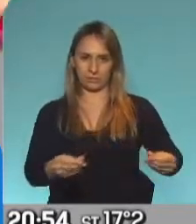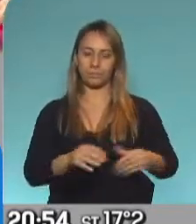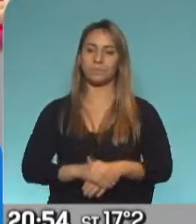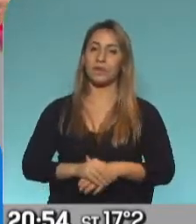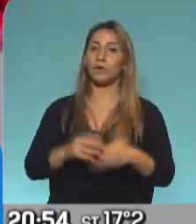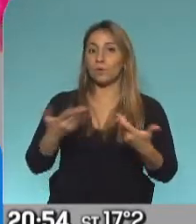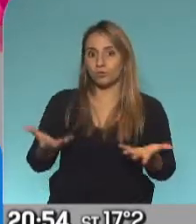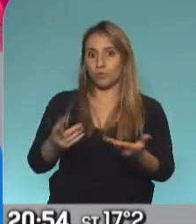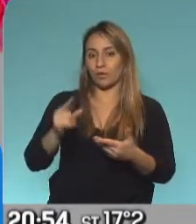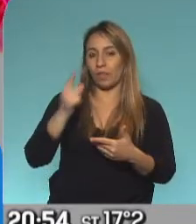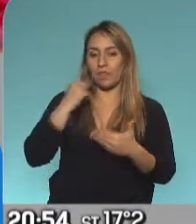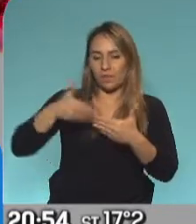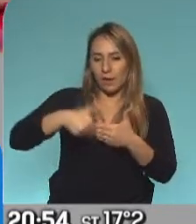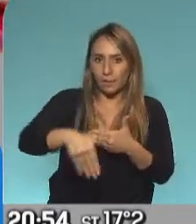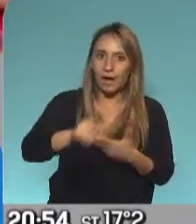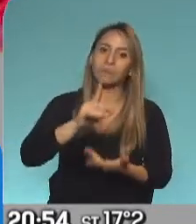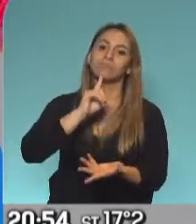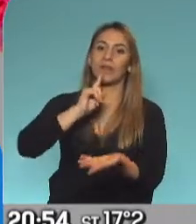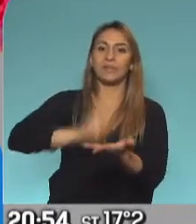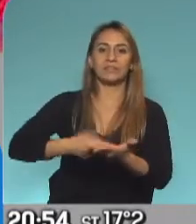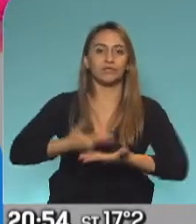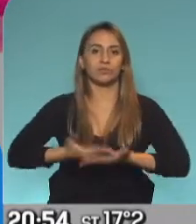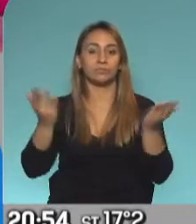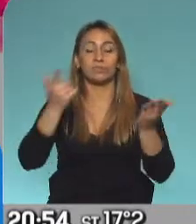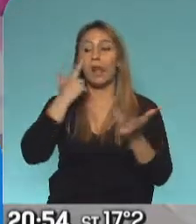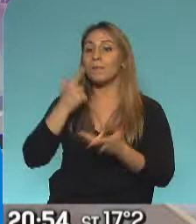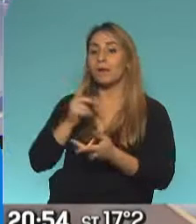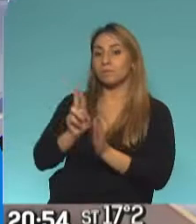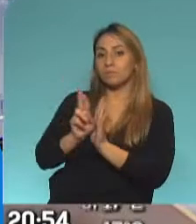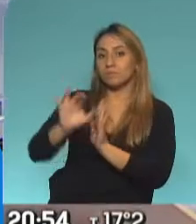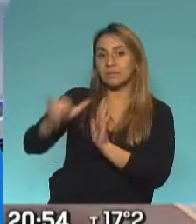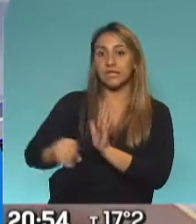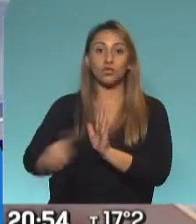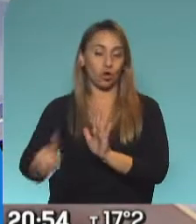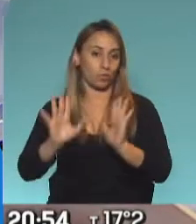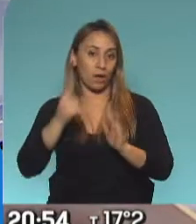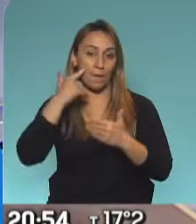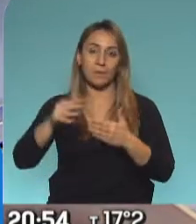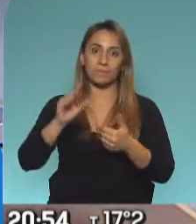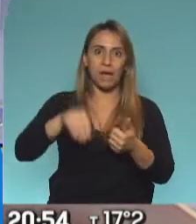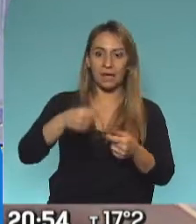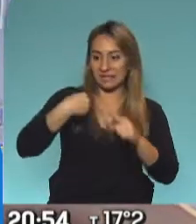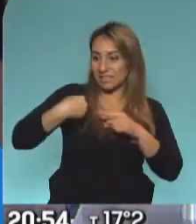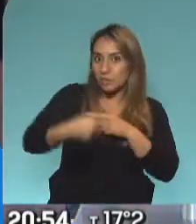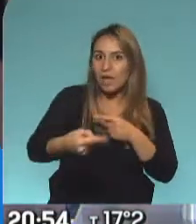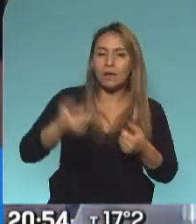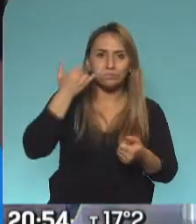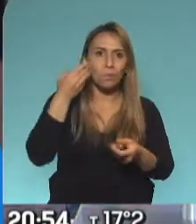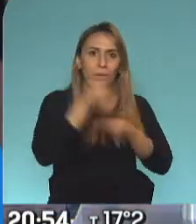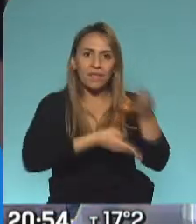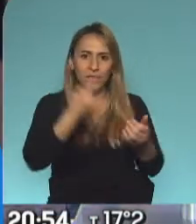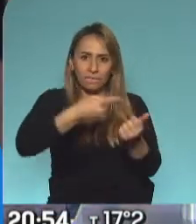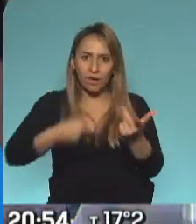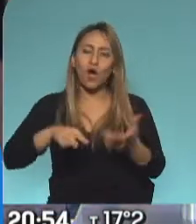algunos días más seguramente se conocerá la decisión se le permite no ser querellante entre otros pedidos que también hubo esta semana si además éste han pedido ser que